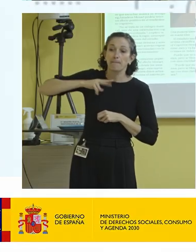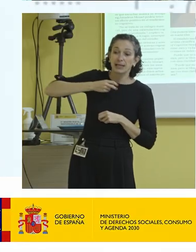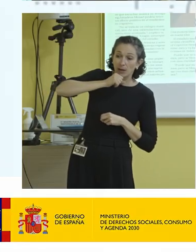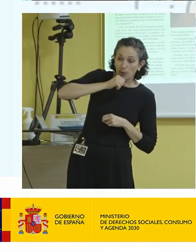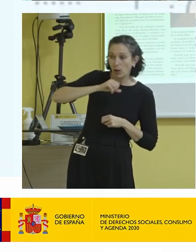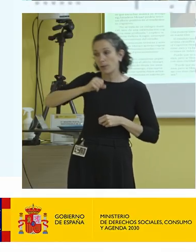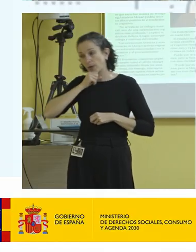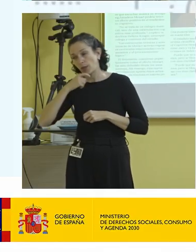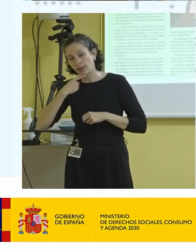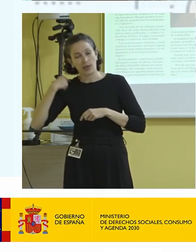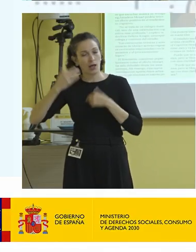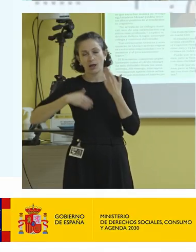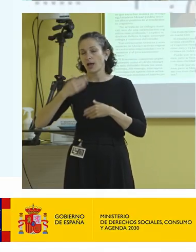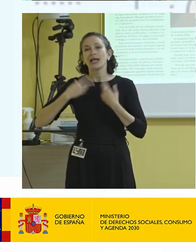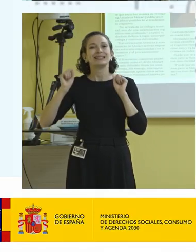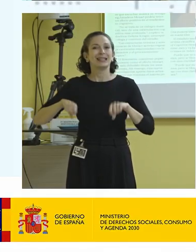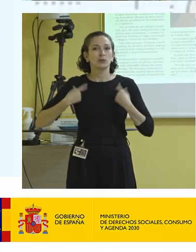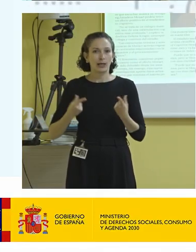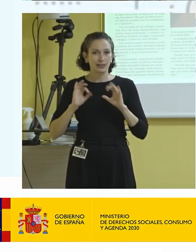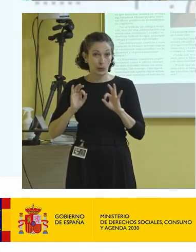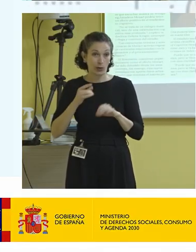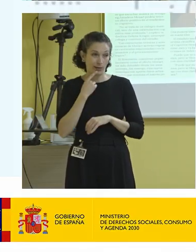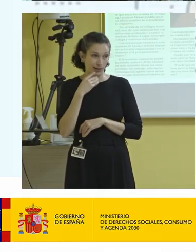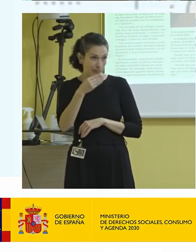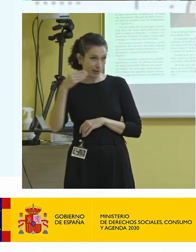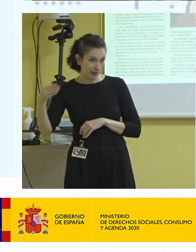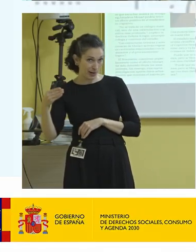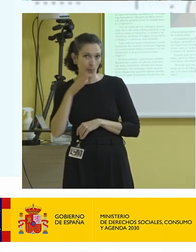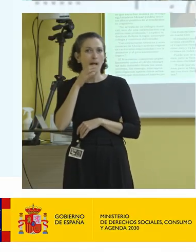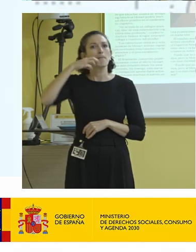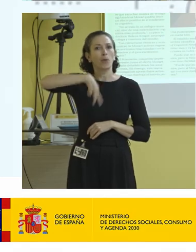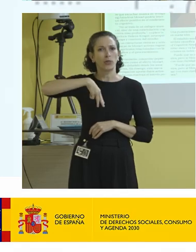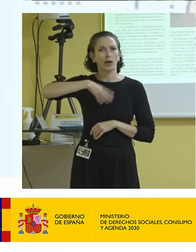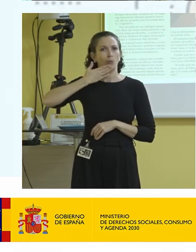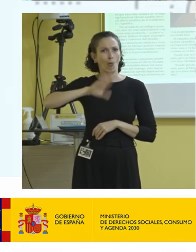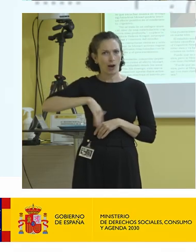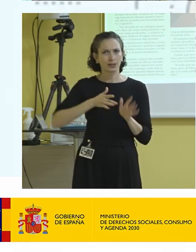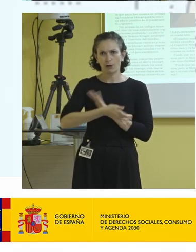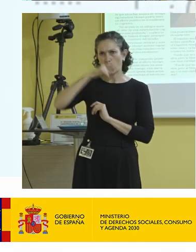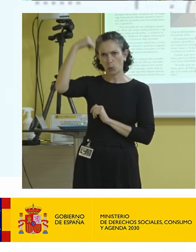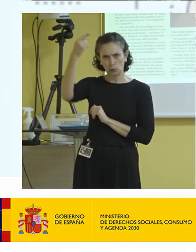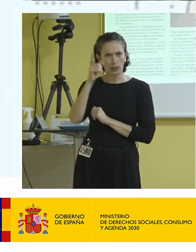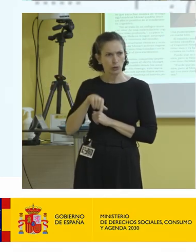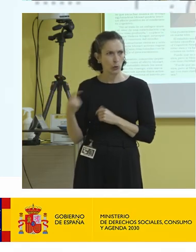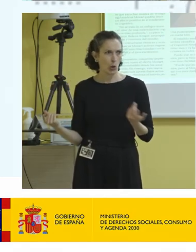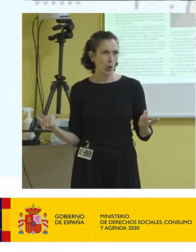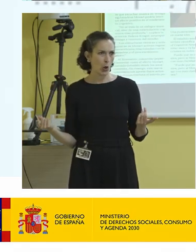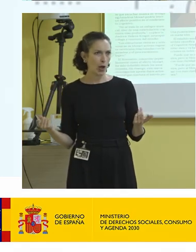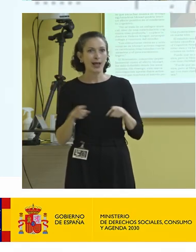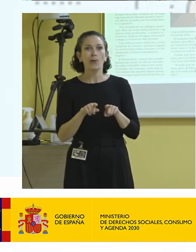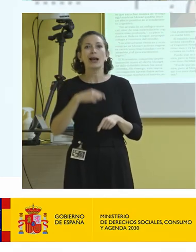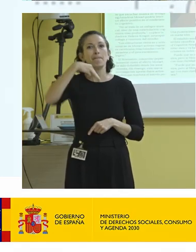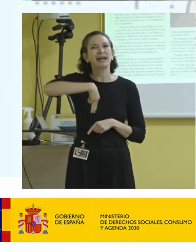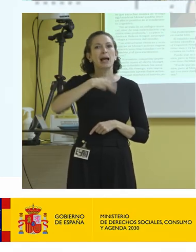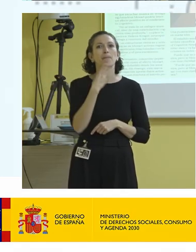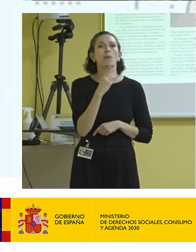tendencia natural, estamos en progresión. Será Bad Bunny, ¿no? Joder, que Mozart mola, ¿no? O sea, Mozart es cultura, ¿verdad? No me seáis como María Pombo, que no hay que